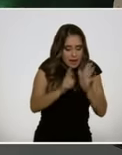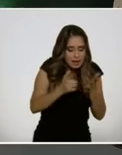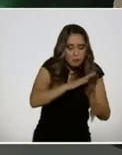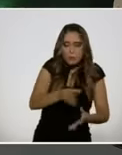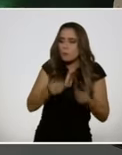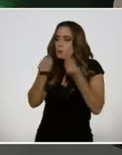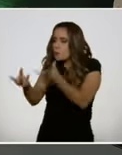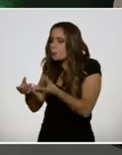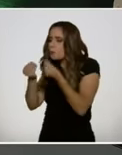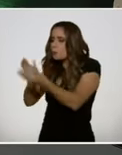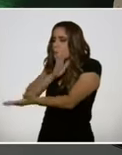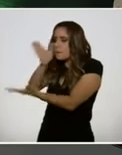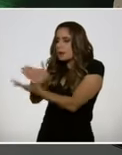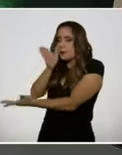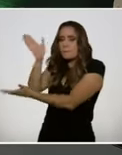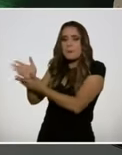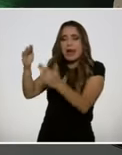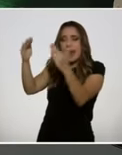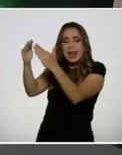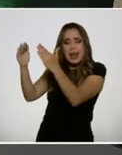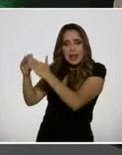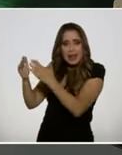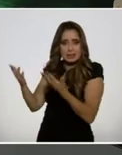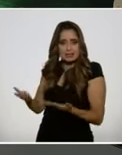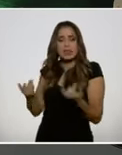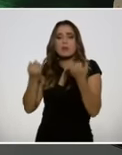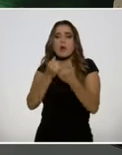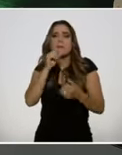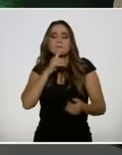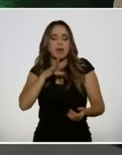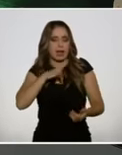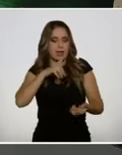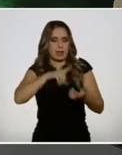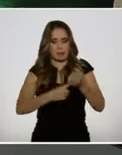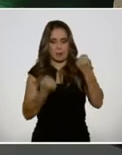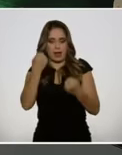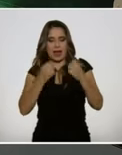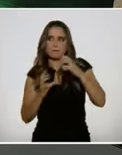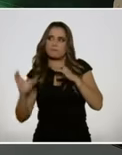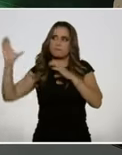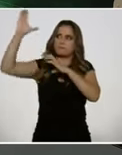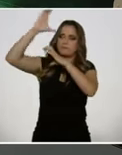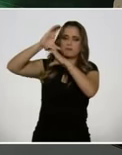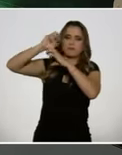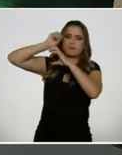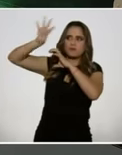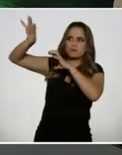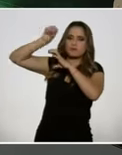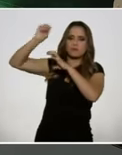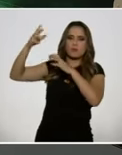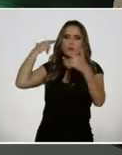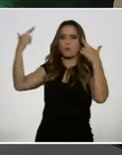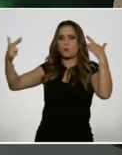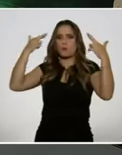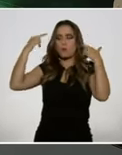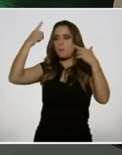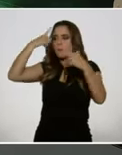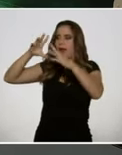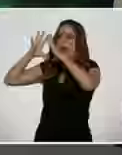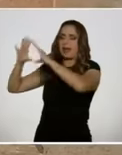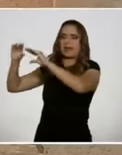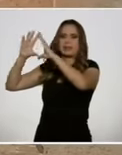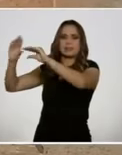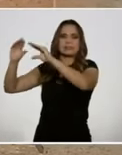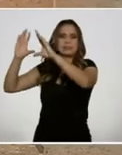casa. Cómo los maestros ponían una pequeña bocina arriba de su carrito, de su carcachita, y andaban haciendo